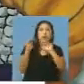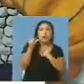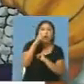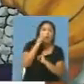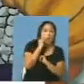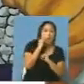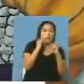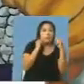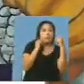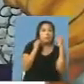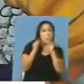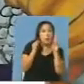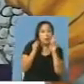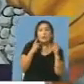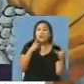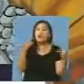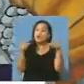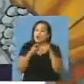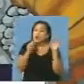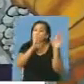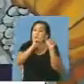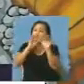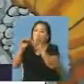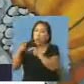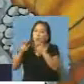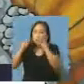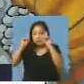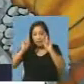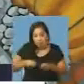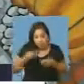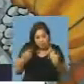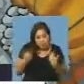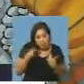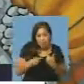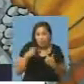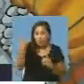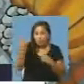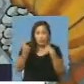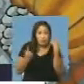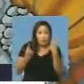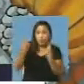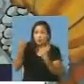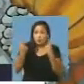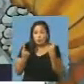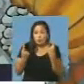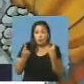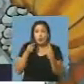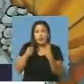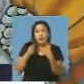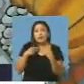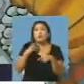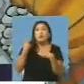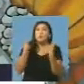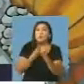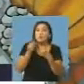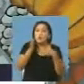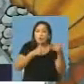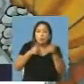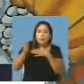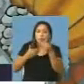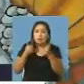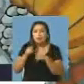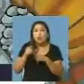en la lista de diputados y en los consejos deliberantes de todas las localidades también. O sea, iba a ser uno y uno, uno y uno. Eso llevó varios debates